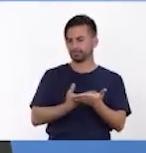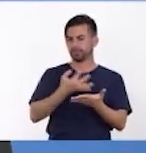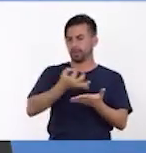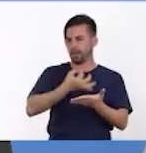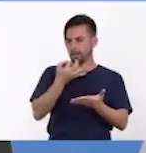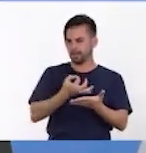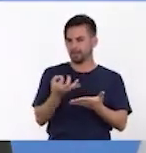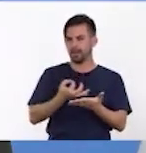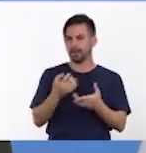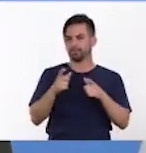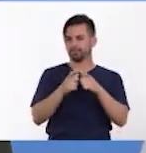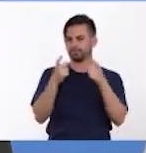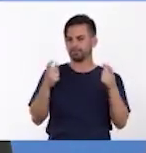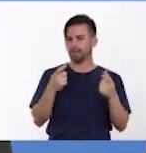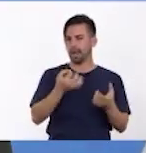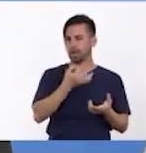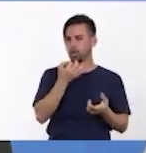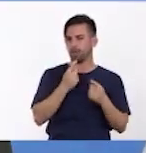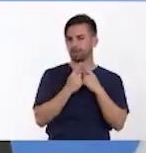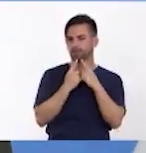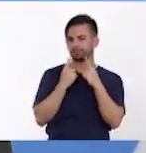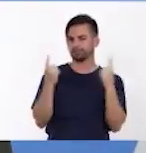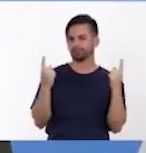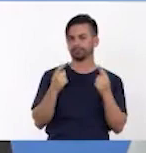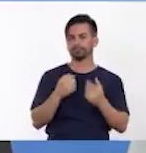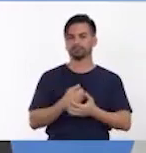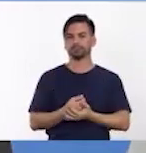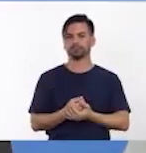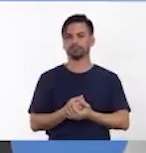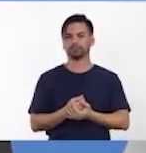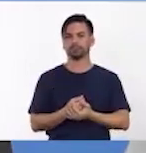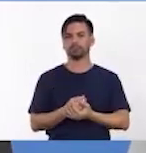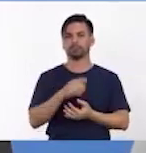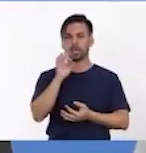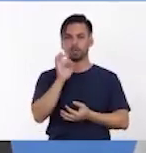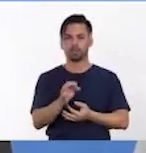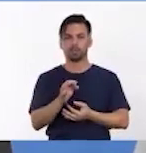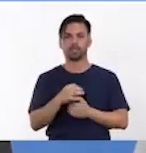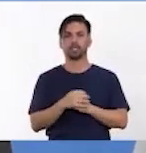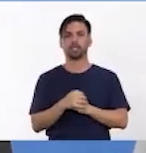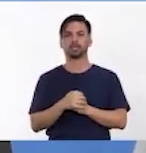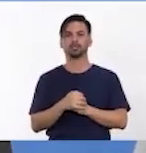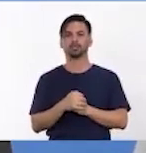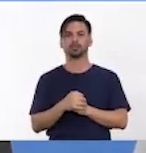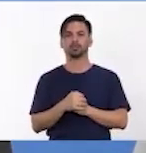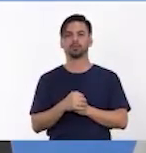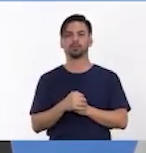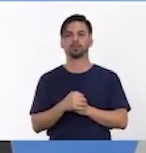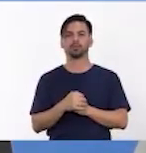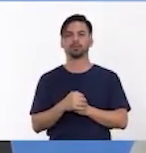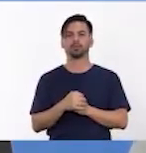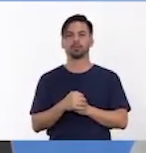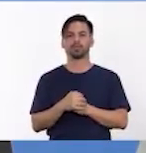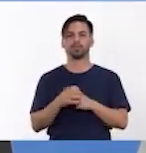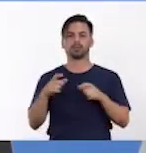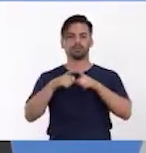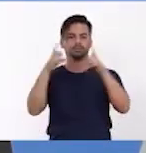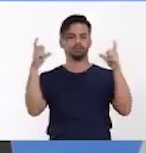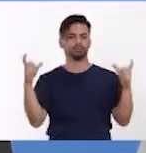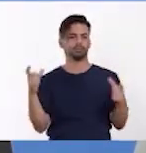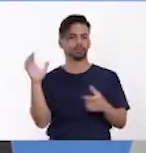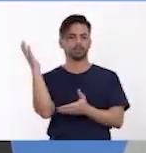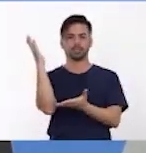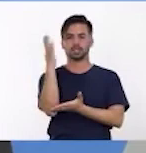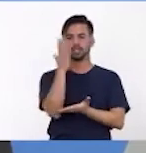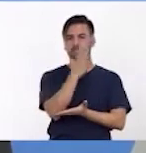práctico que nosotros realicemos en cuanto a ese proceso dañino. Por eso crece la desertificación, por eso crece la erosión, por